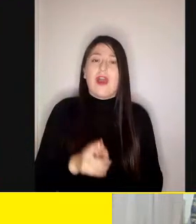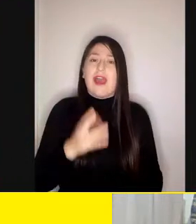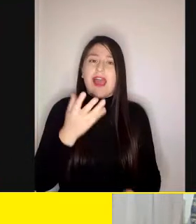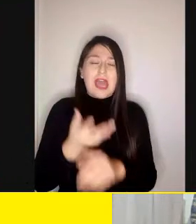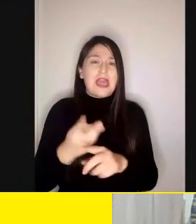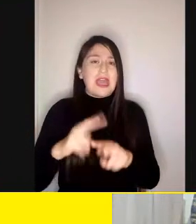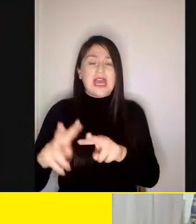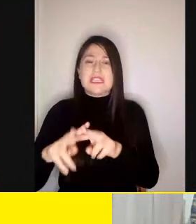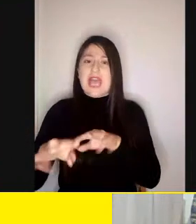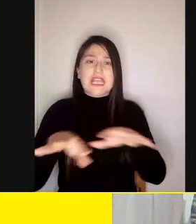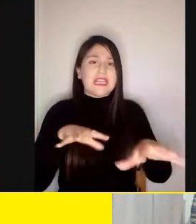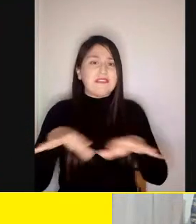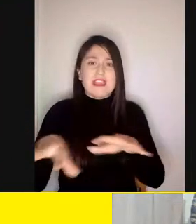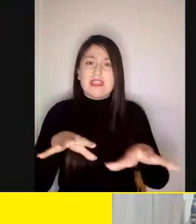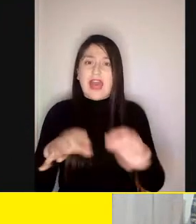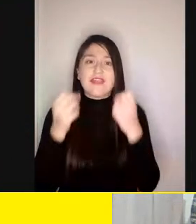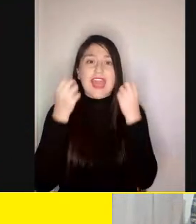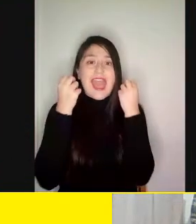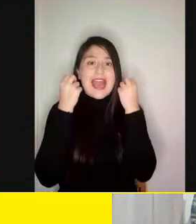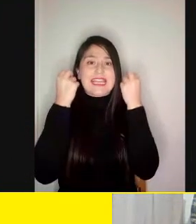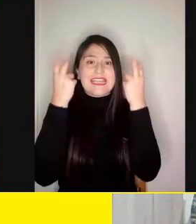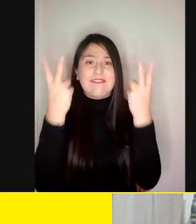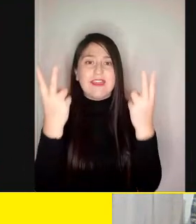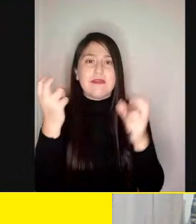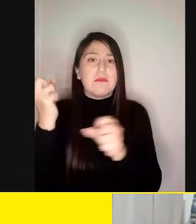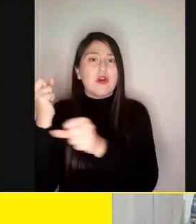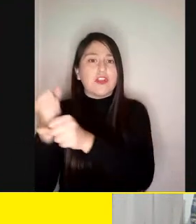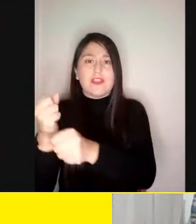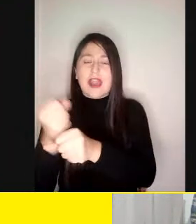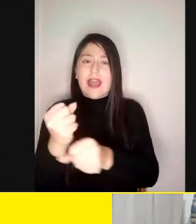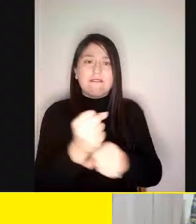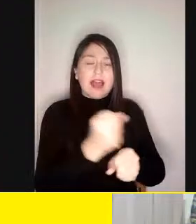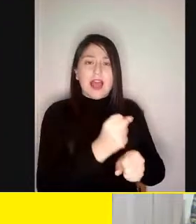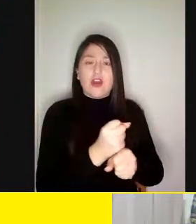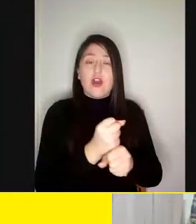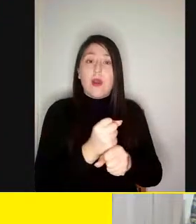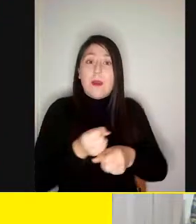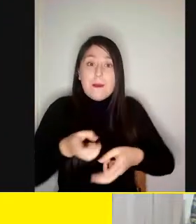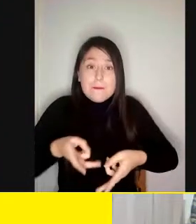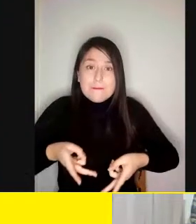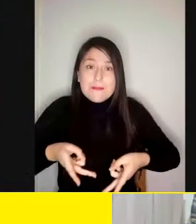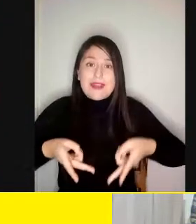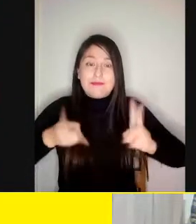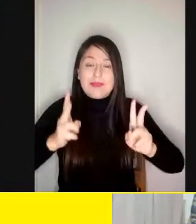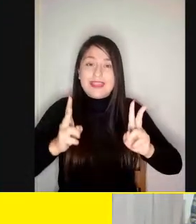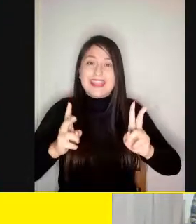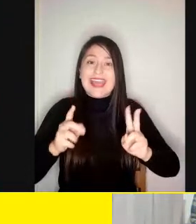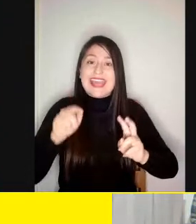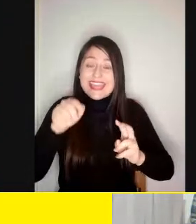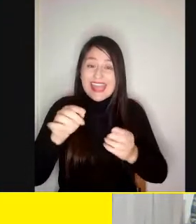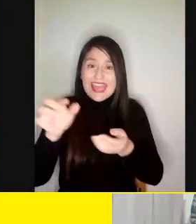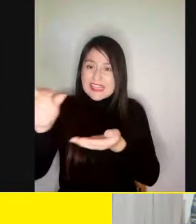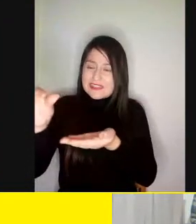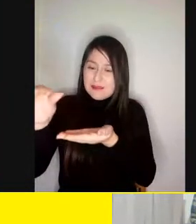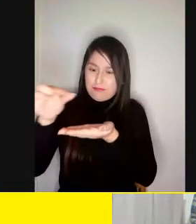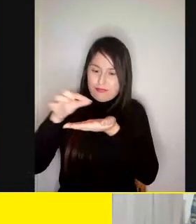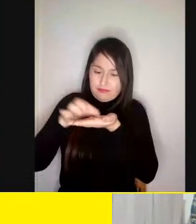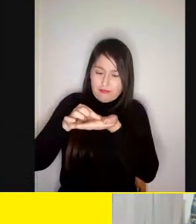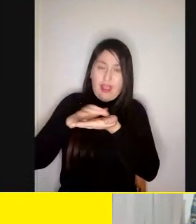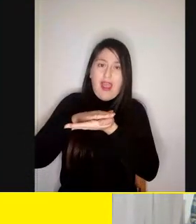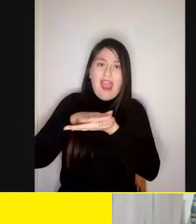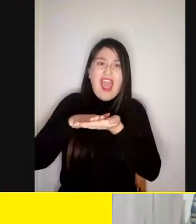de activismo, de trabajo, que permite que ese pedazo de jabón que alguna vez te dieron,